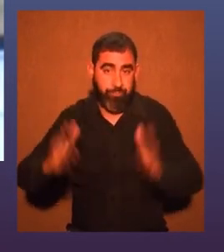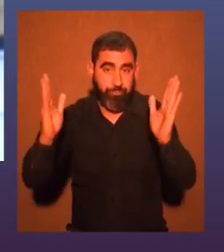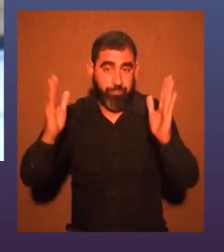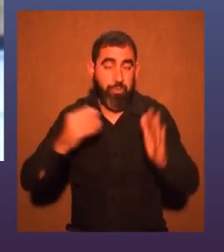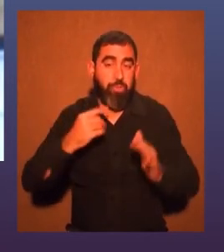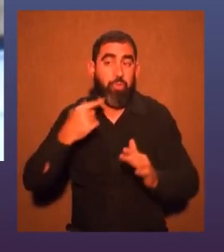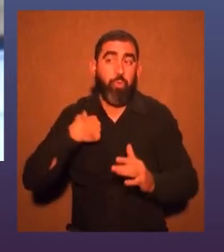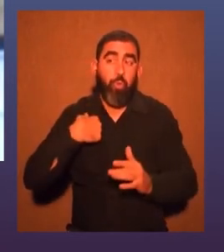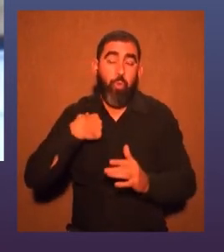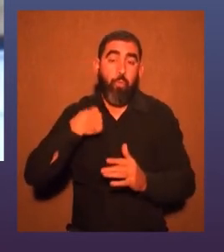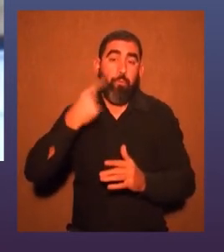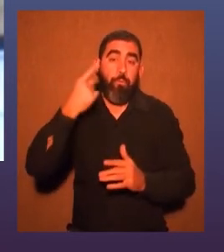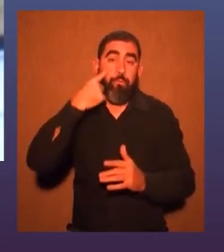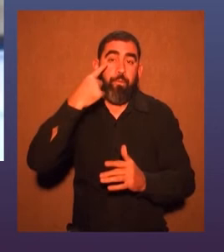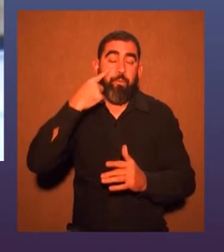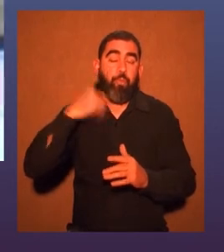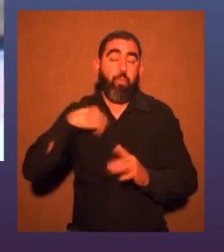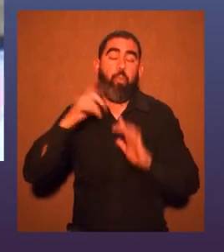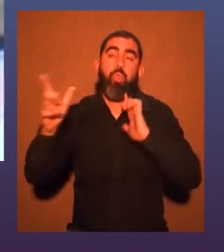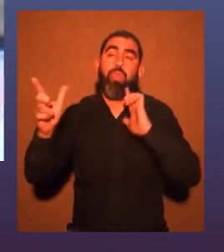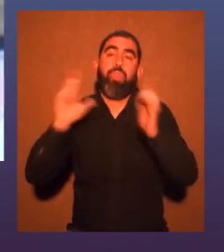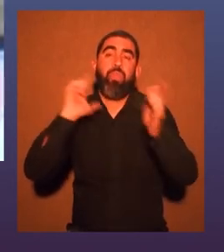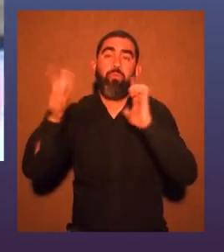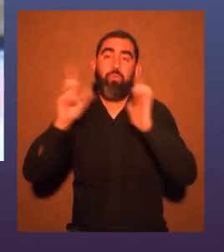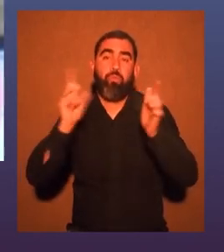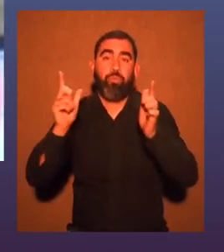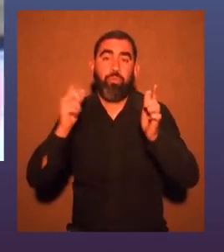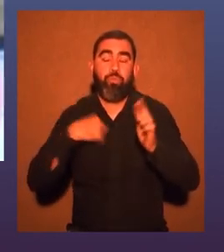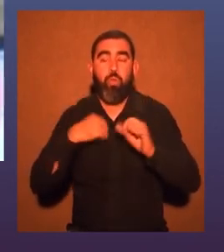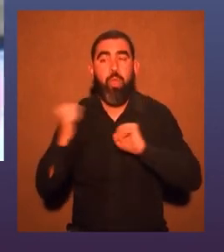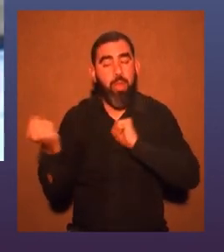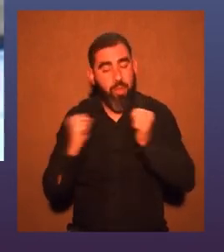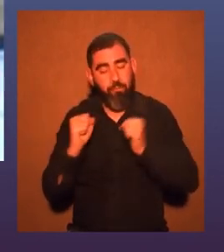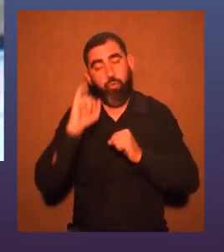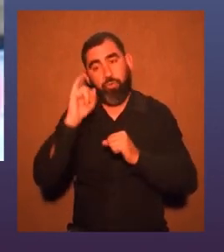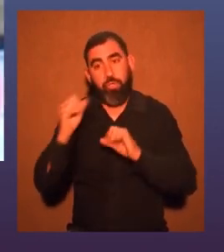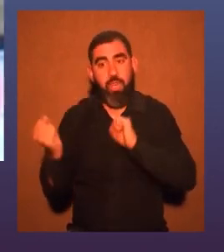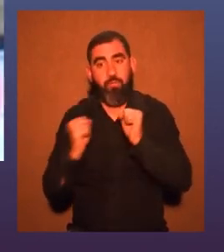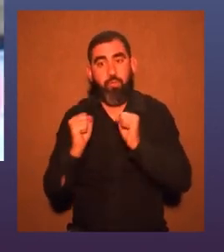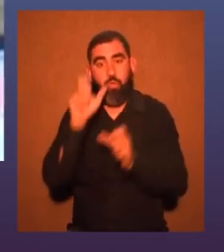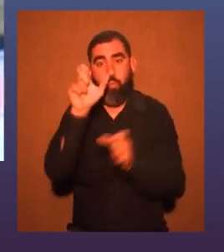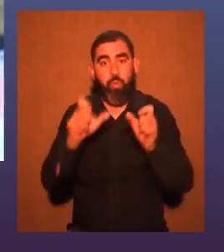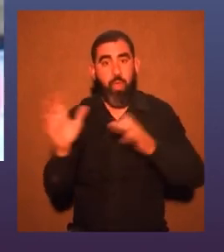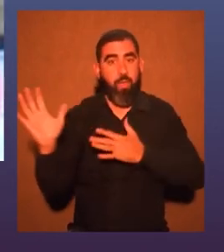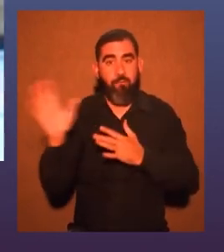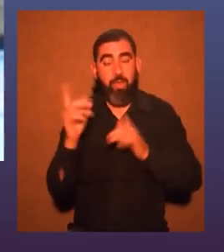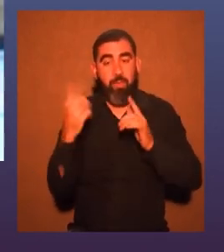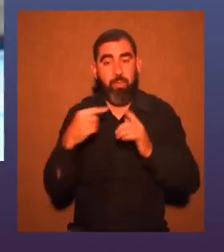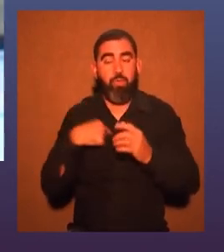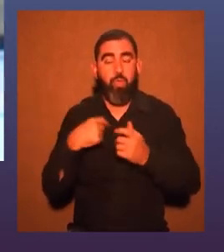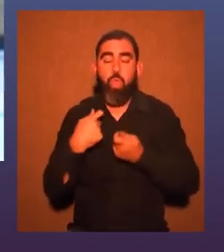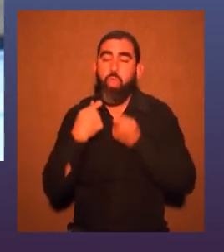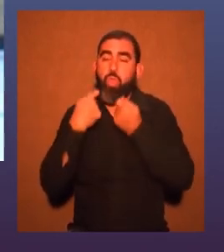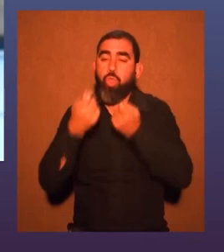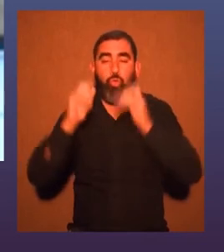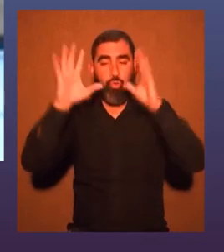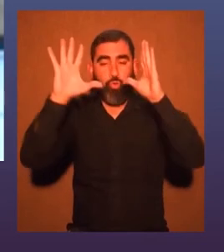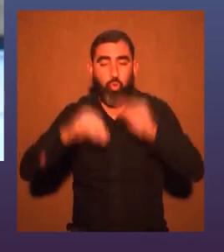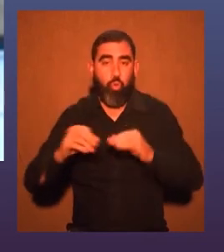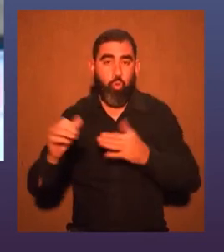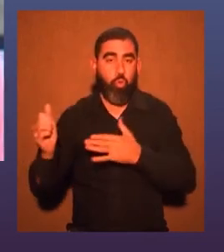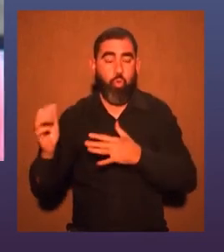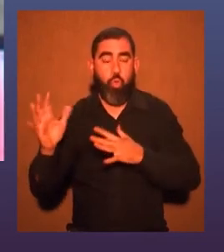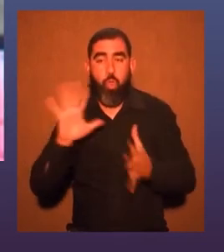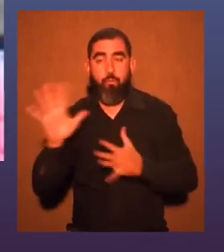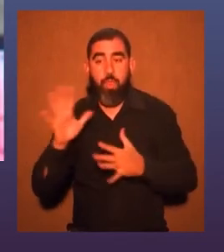vivo como un disfrute realmente, si bien estoy muy nerviosa por los bailarines, pero es como que ahí le entregás todo a los bailarines,